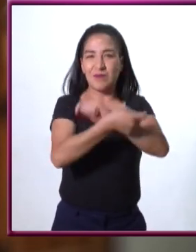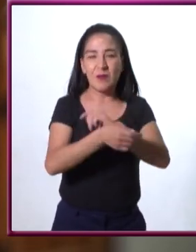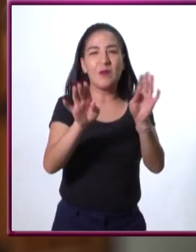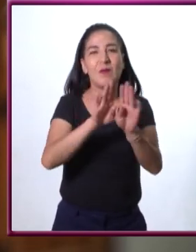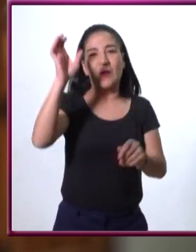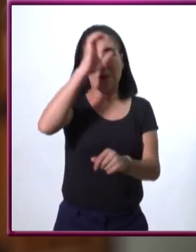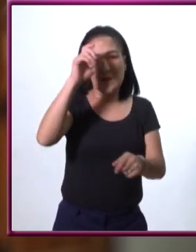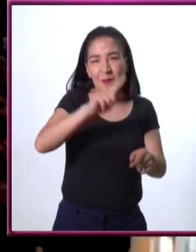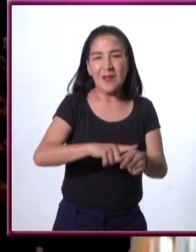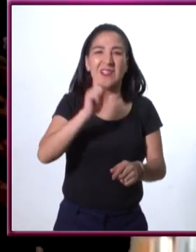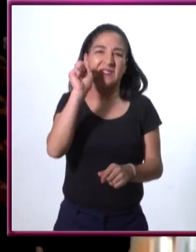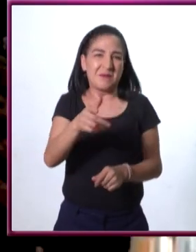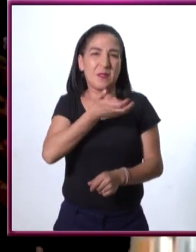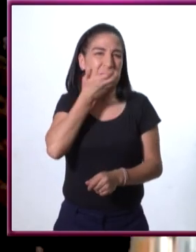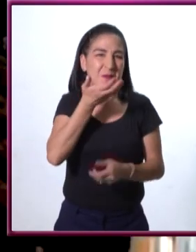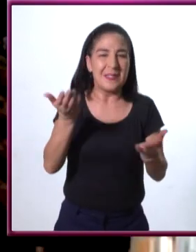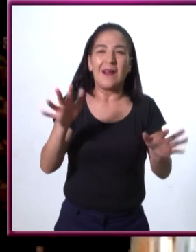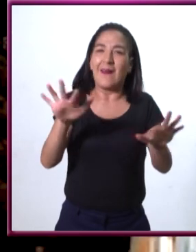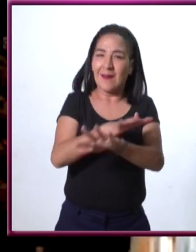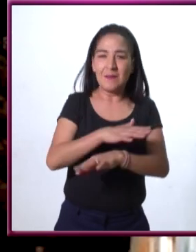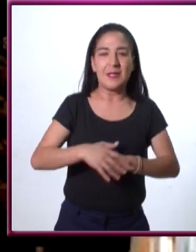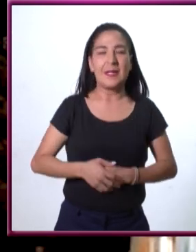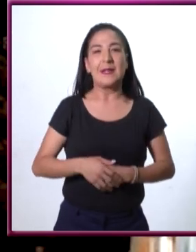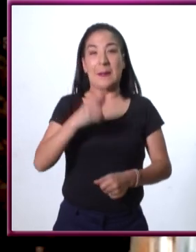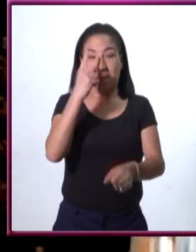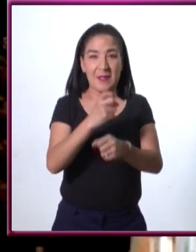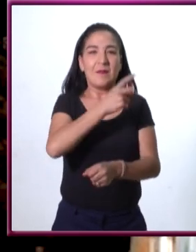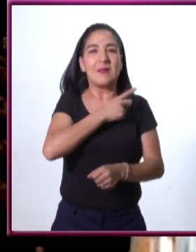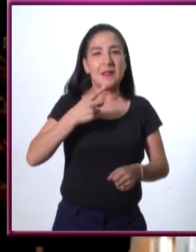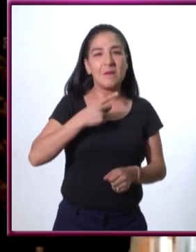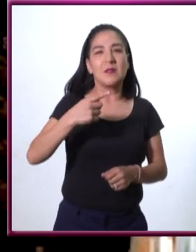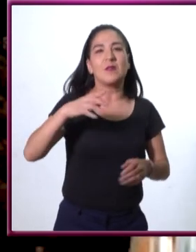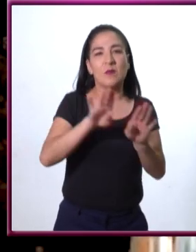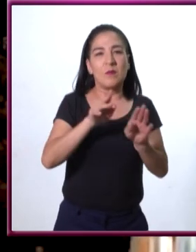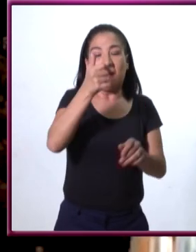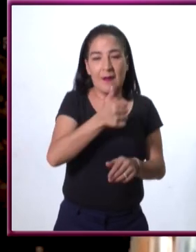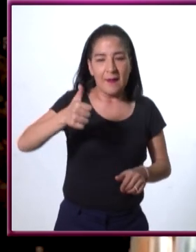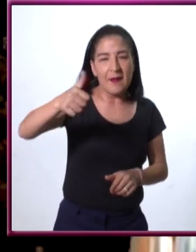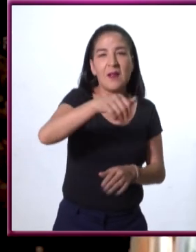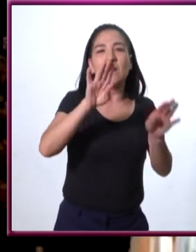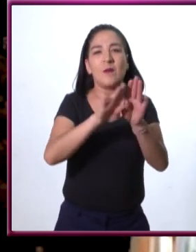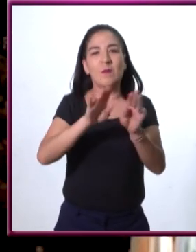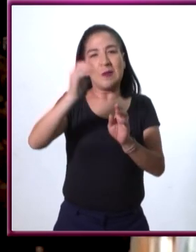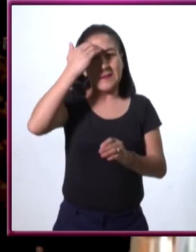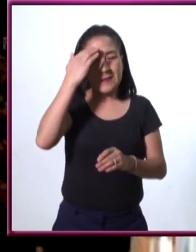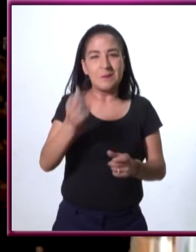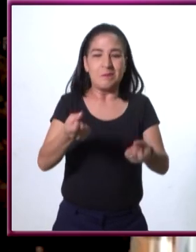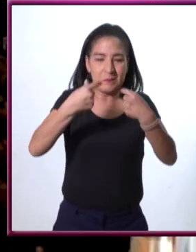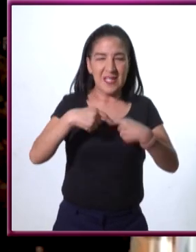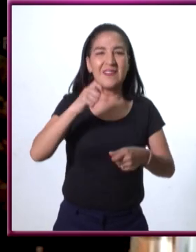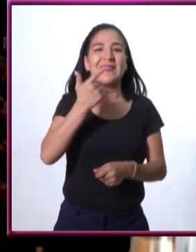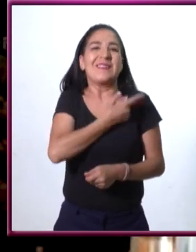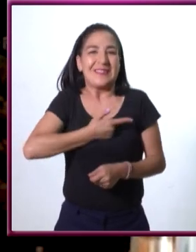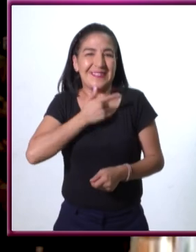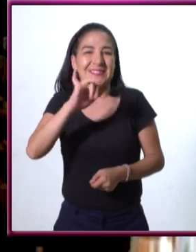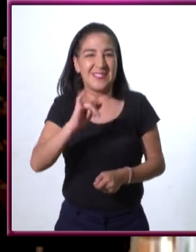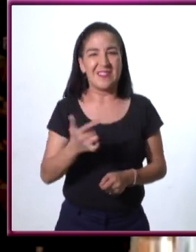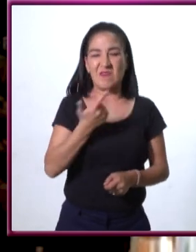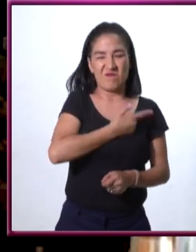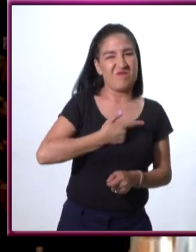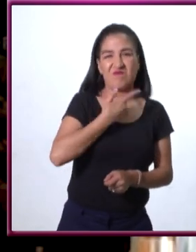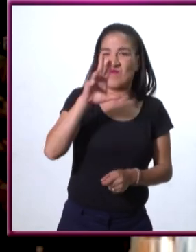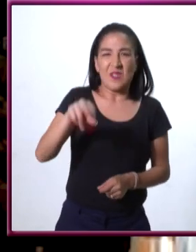los adolescentes. La intención de la corrección, sin embargo, es detener aquellas conductas que queremos